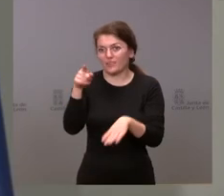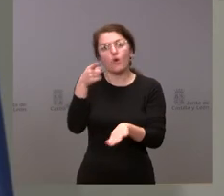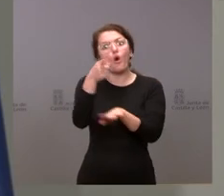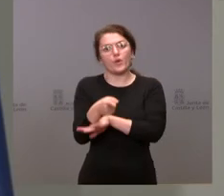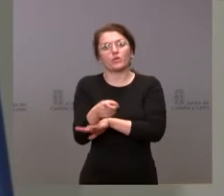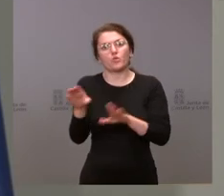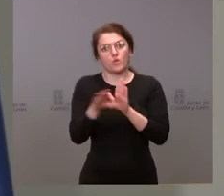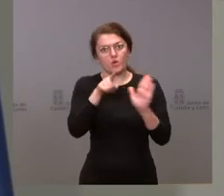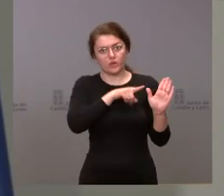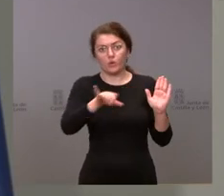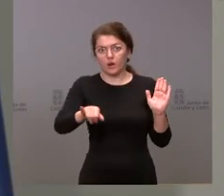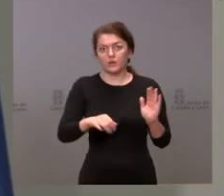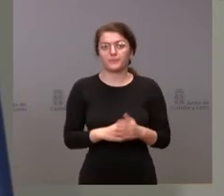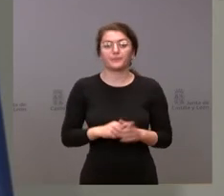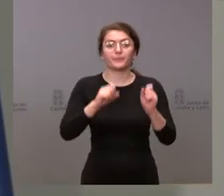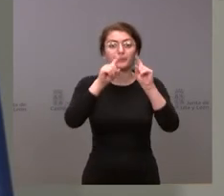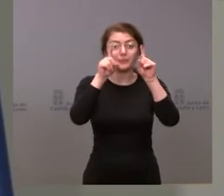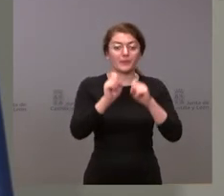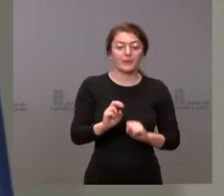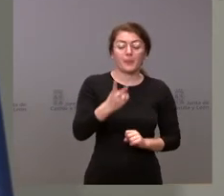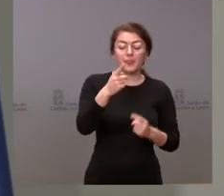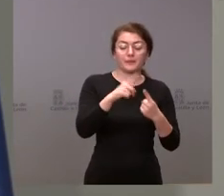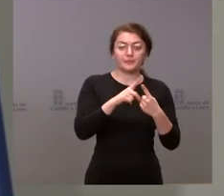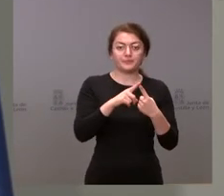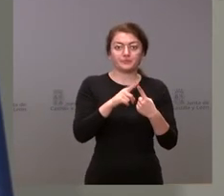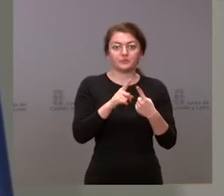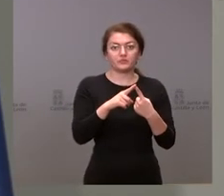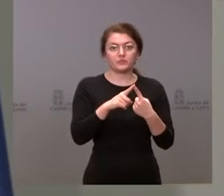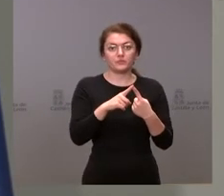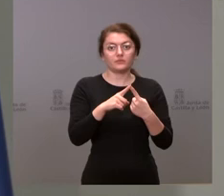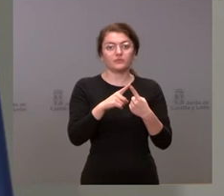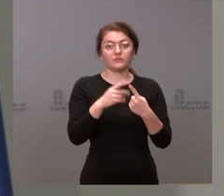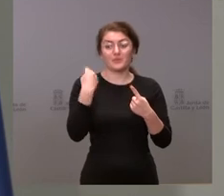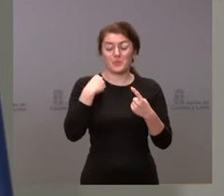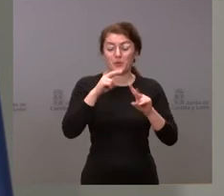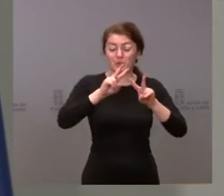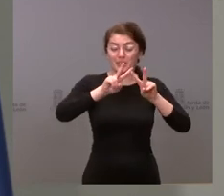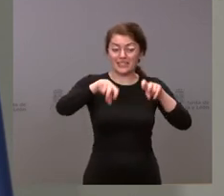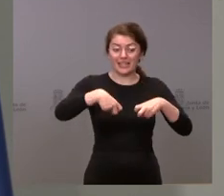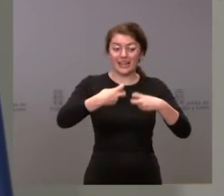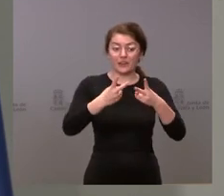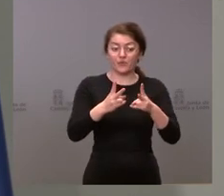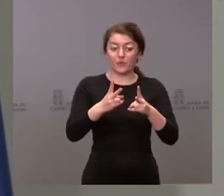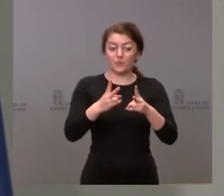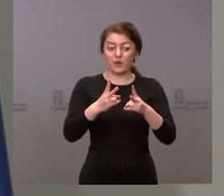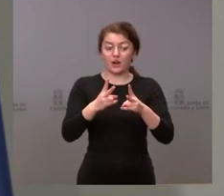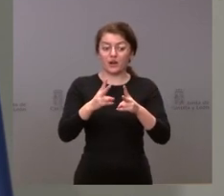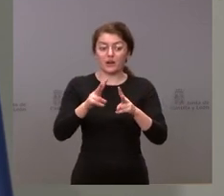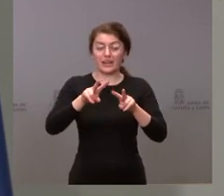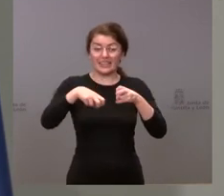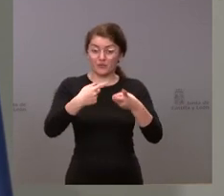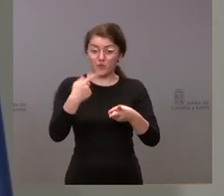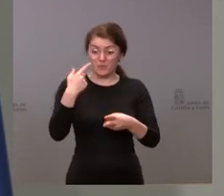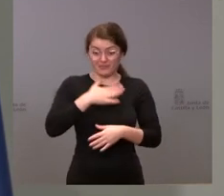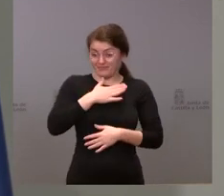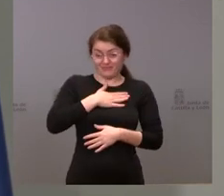sobre estas dos cuestiones la primera de ellas la reforma en esta legislatura del modelo pues no depende